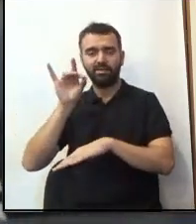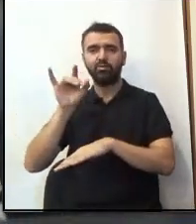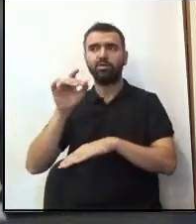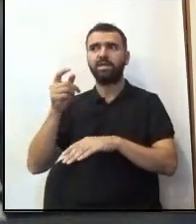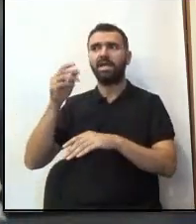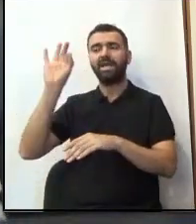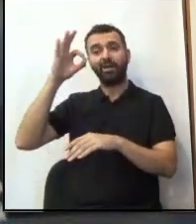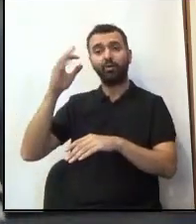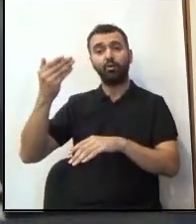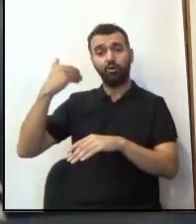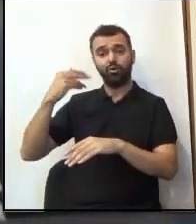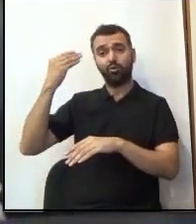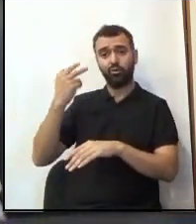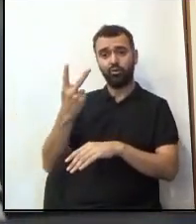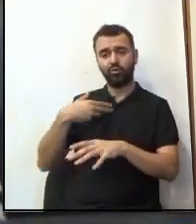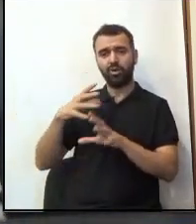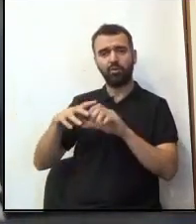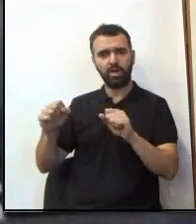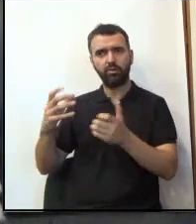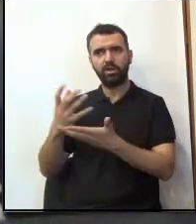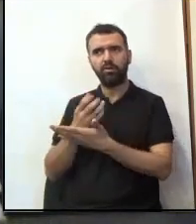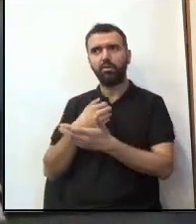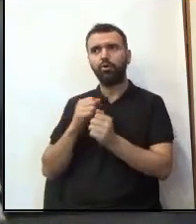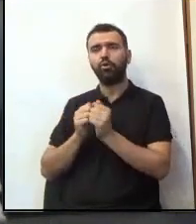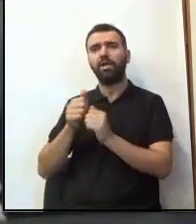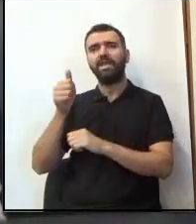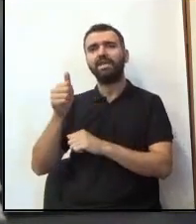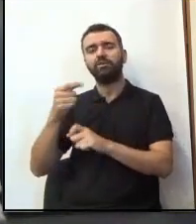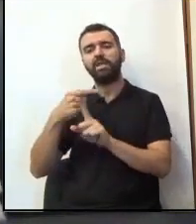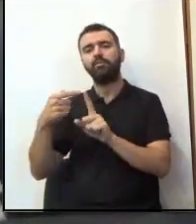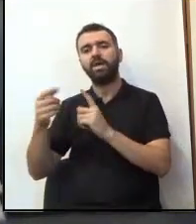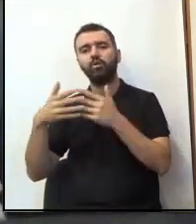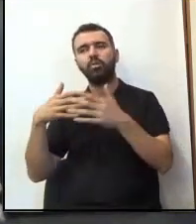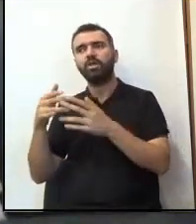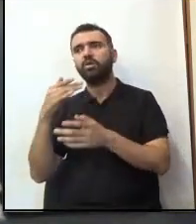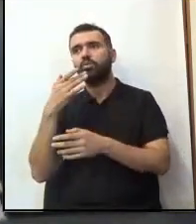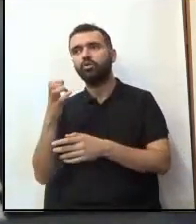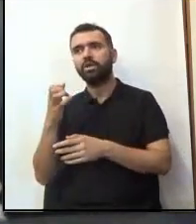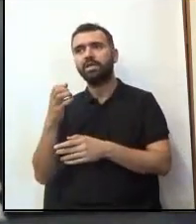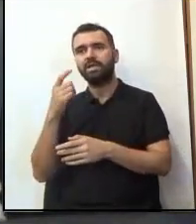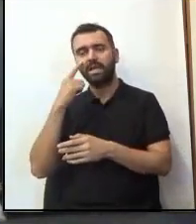sido un acuerdo, ¿cierto?, que hemos llegado con la Dirección de Medio Ambiente, porque estamos